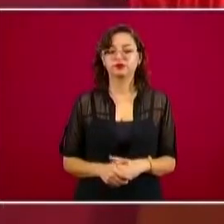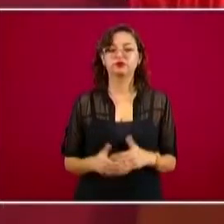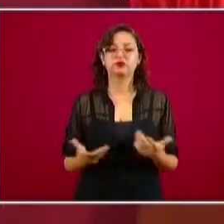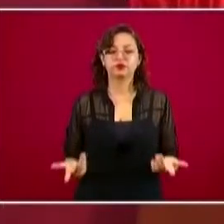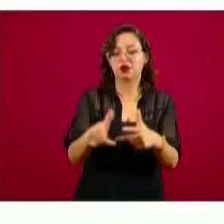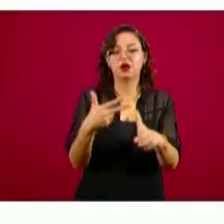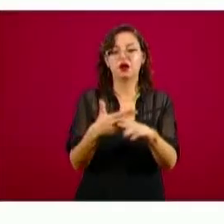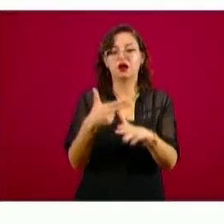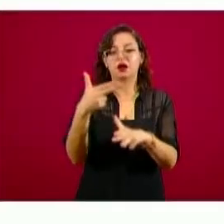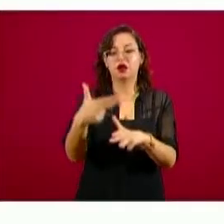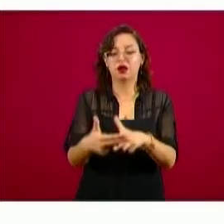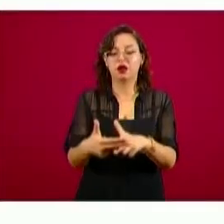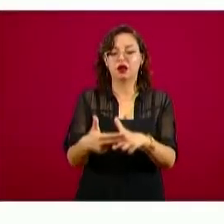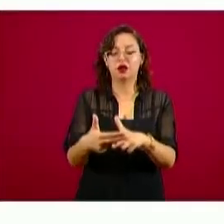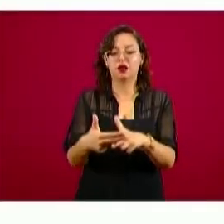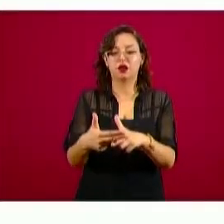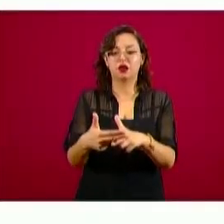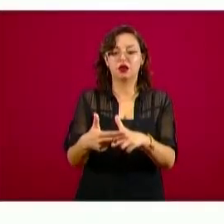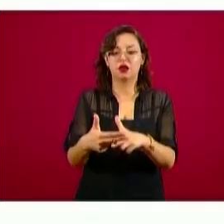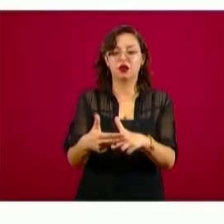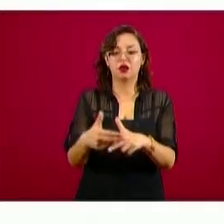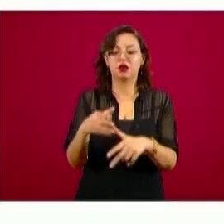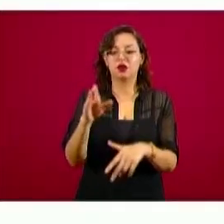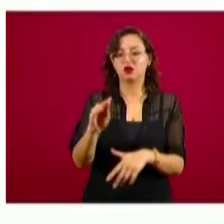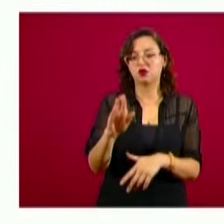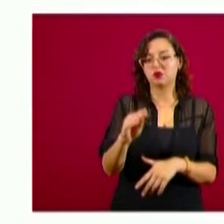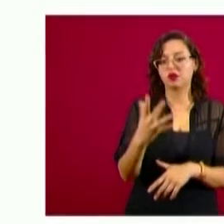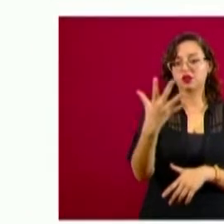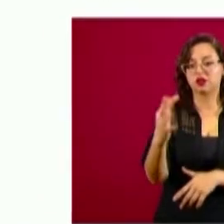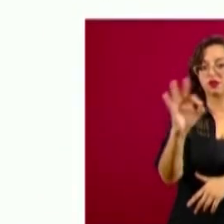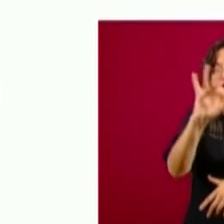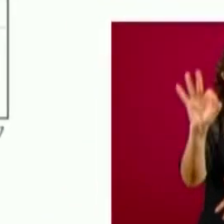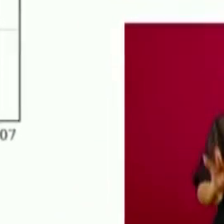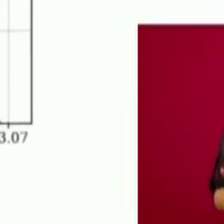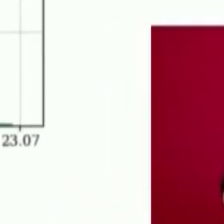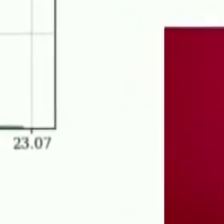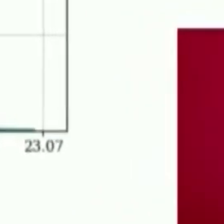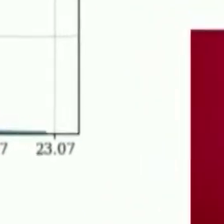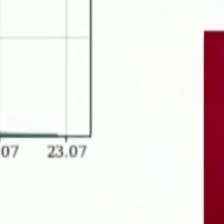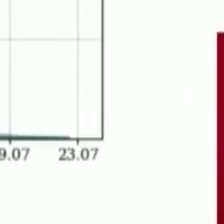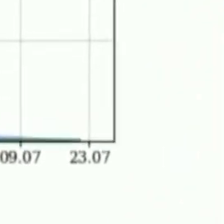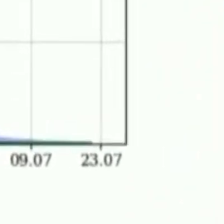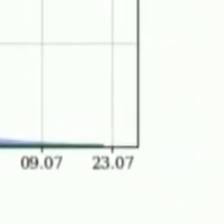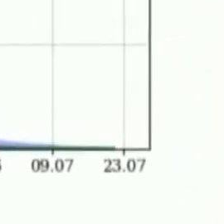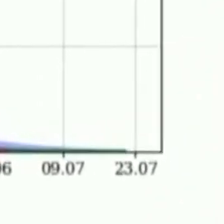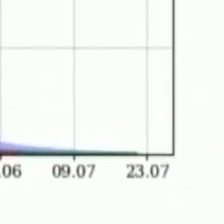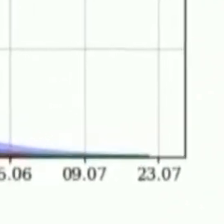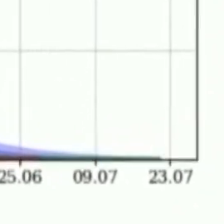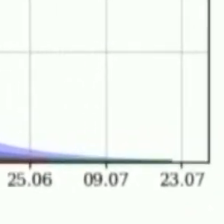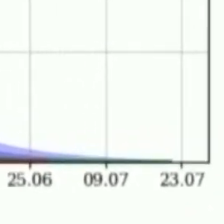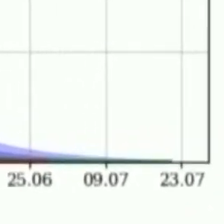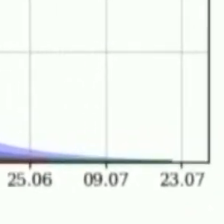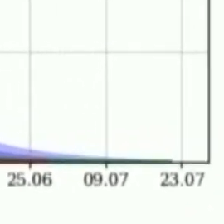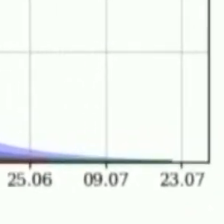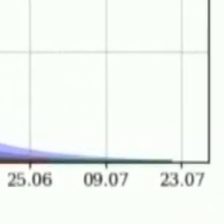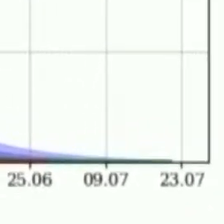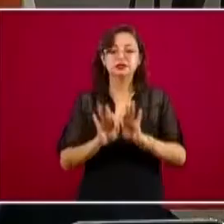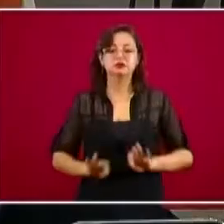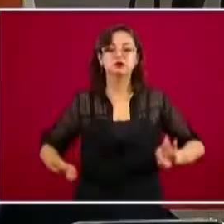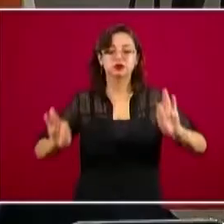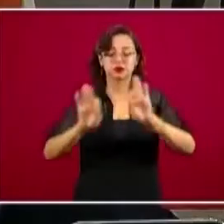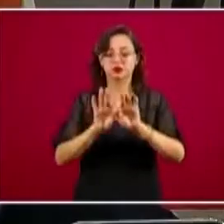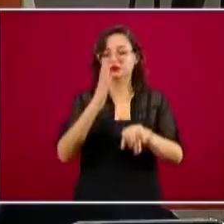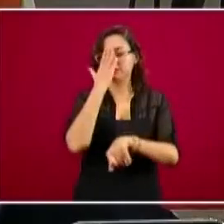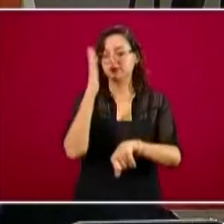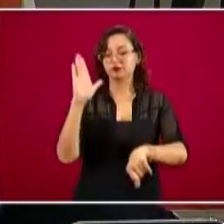de prevención al proyectar que en las próximas tres semanas se presentaría el tope máximo en el número de casos de kobe 19